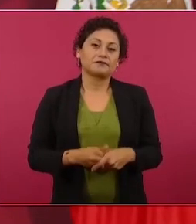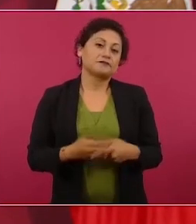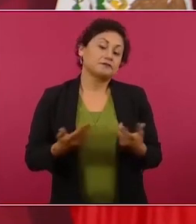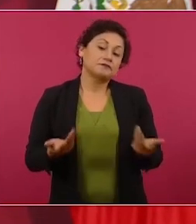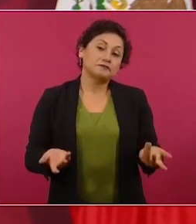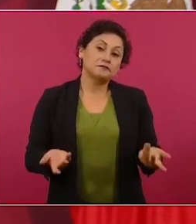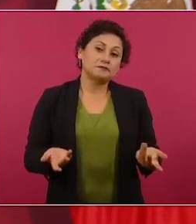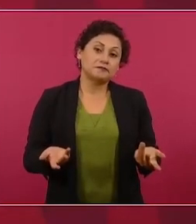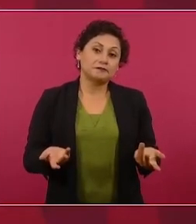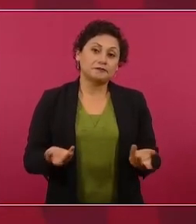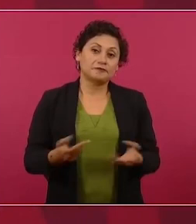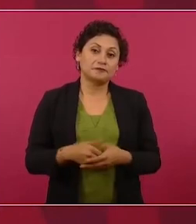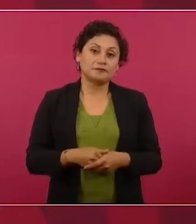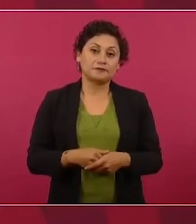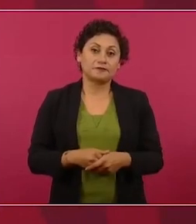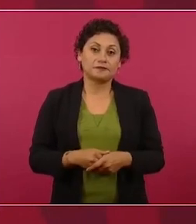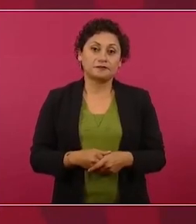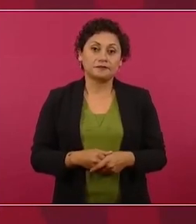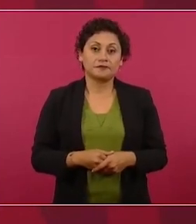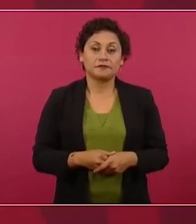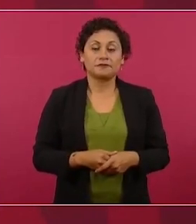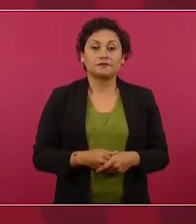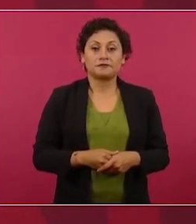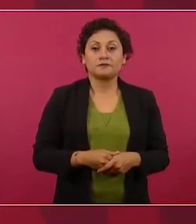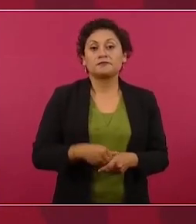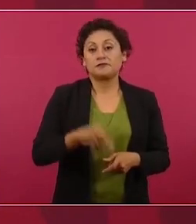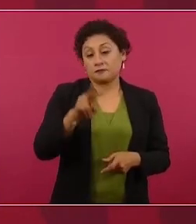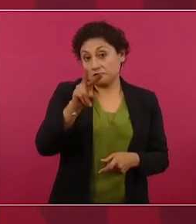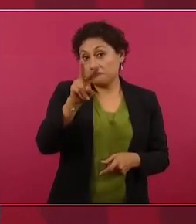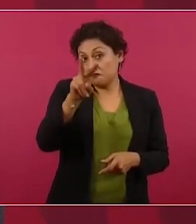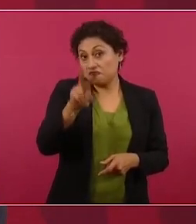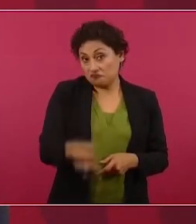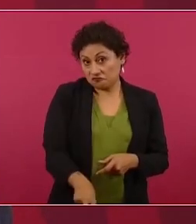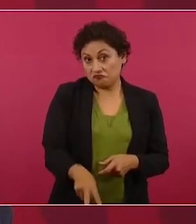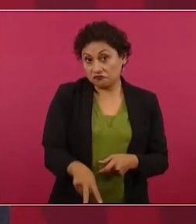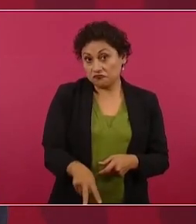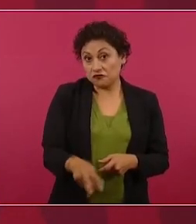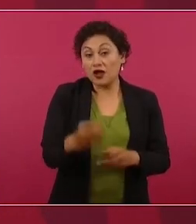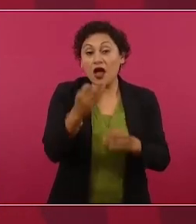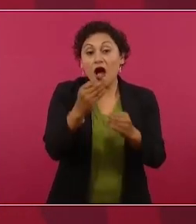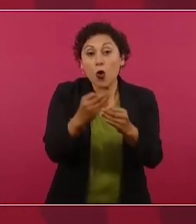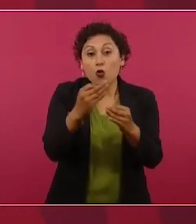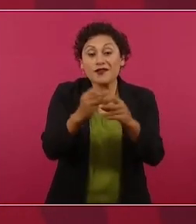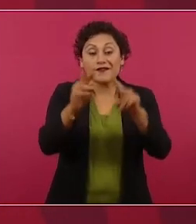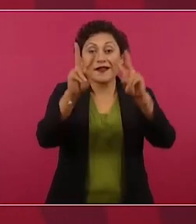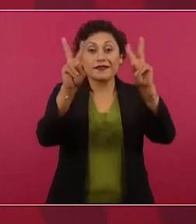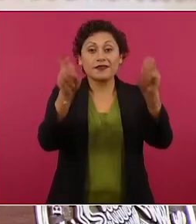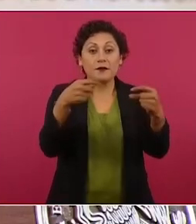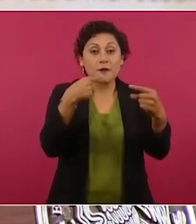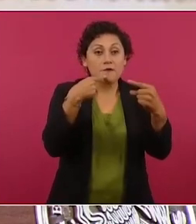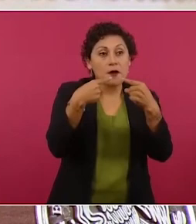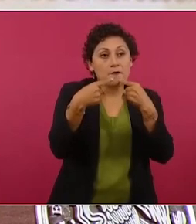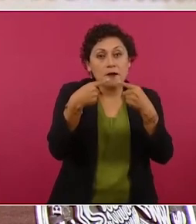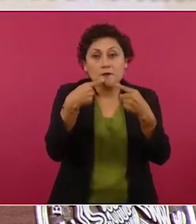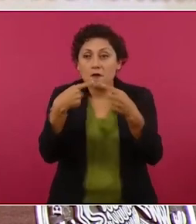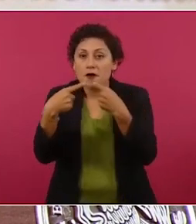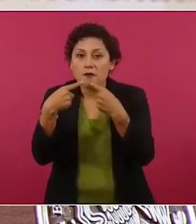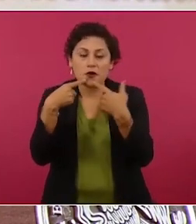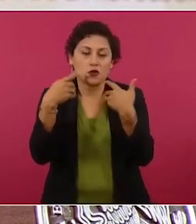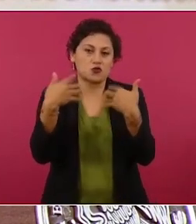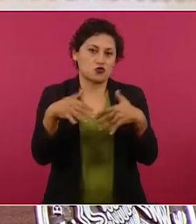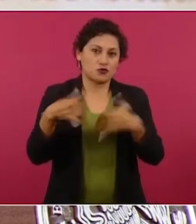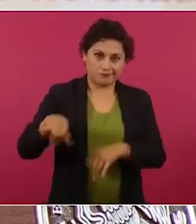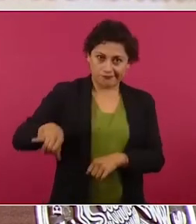Sí, es interesante el debate que se está dando, y yo llamo a los